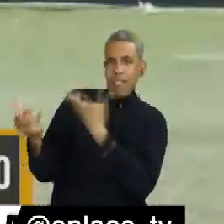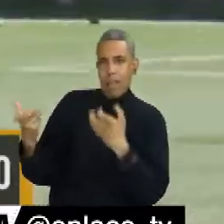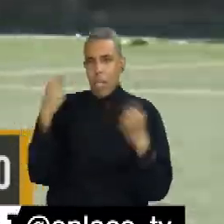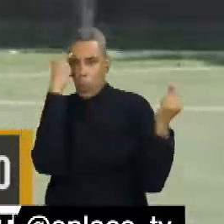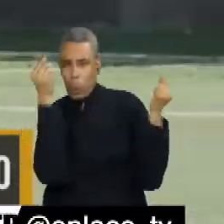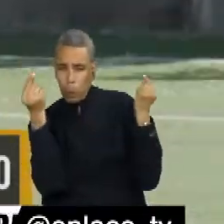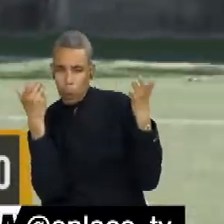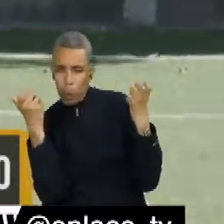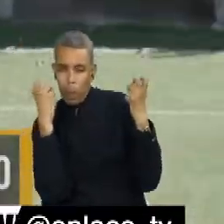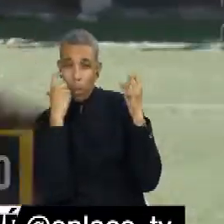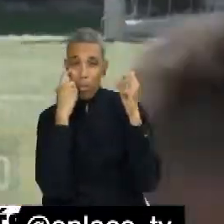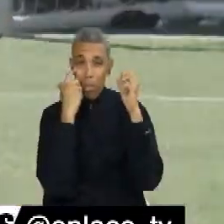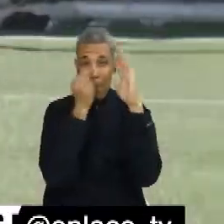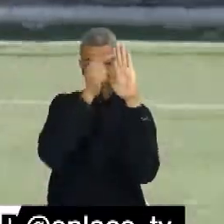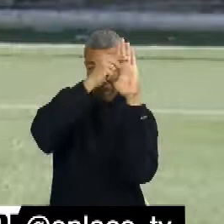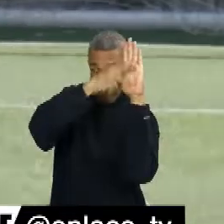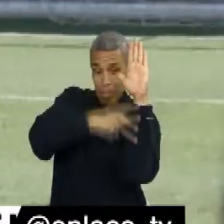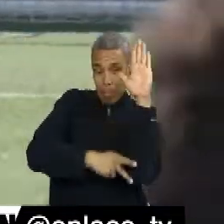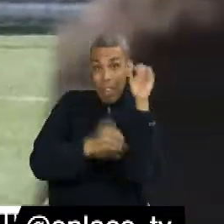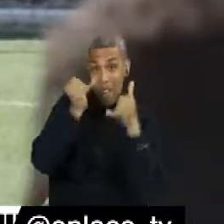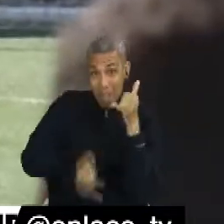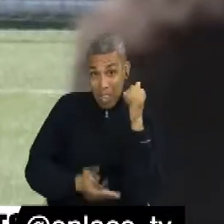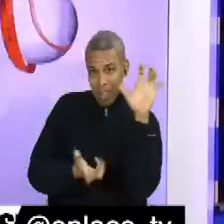de la última posición en la que se encuentra.